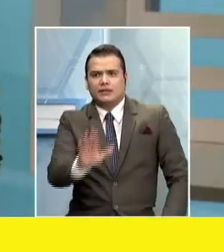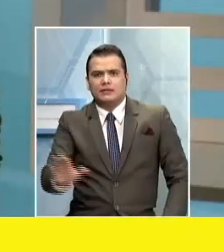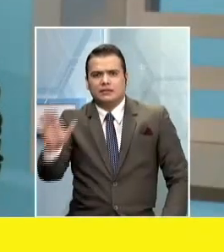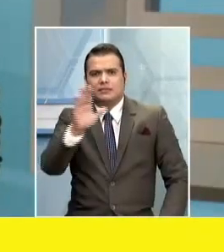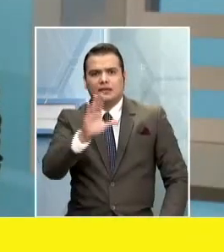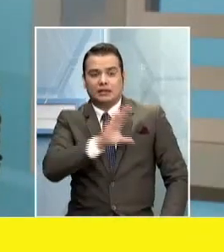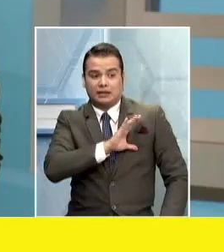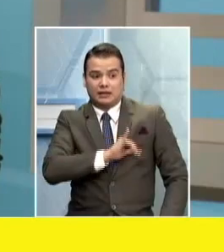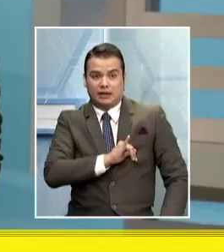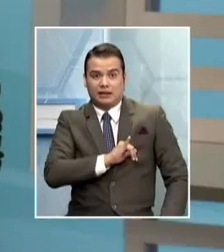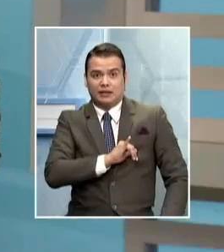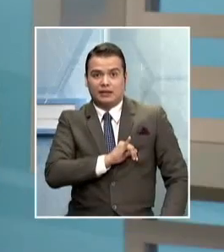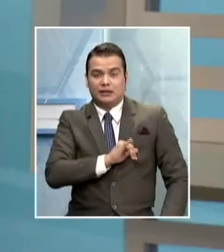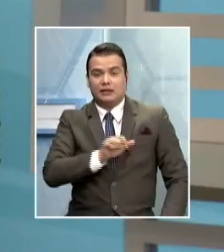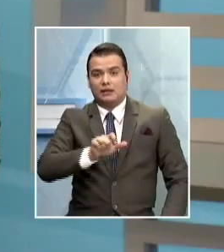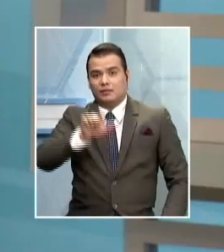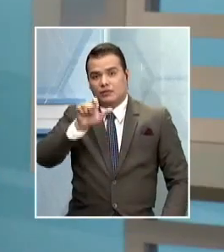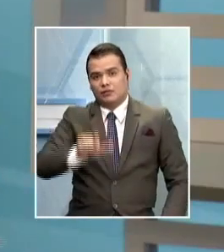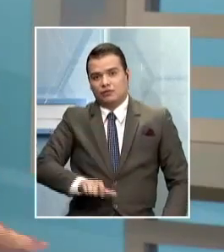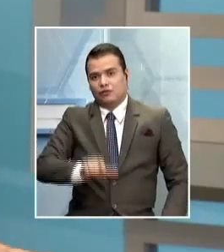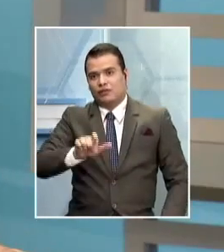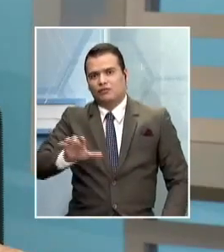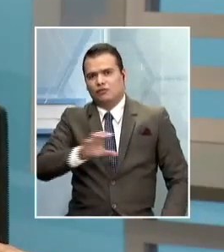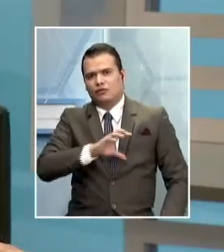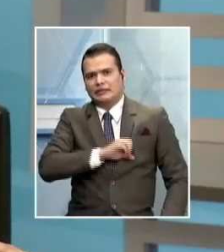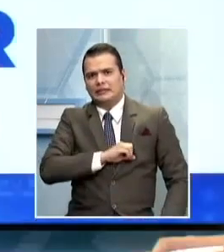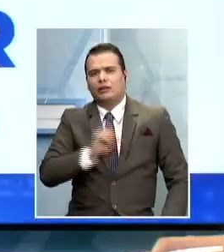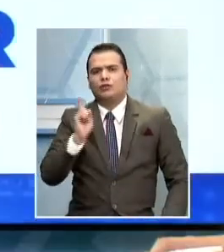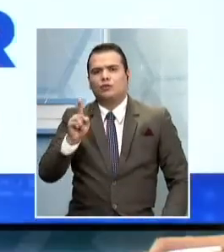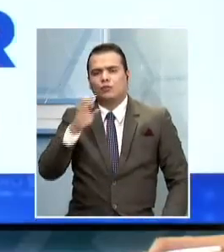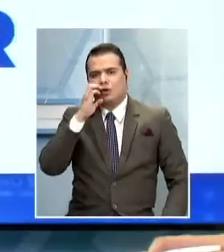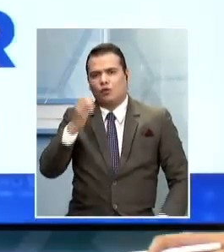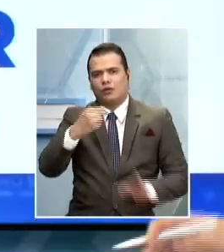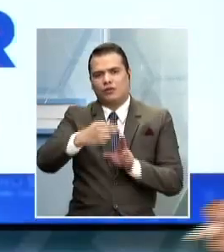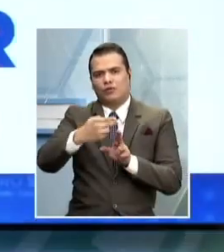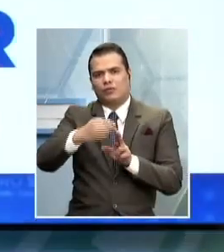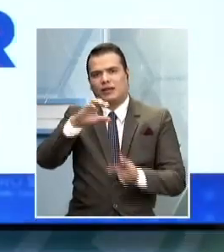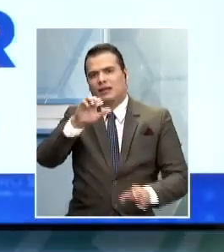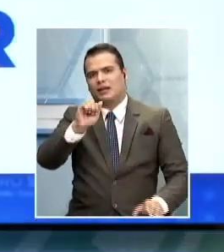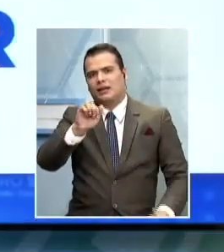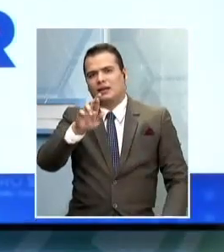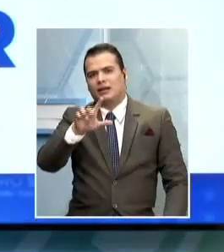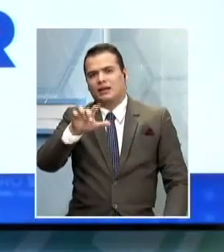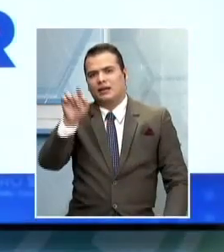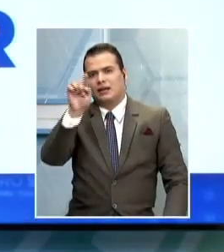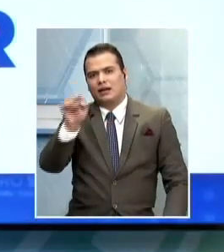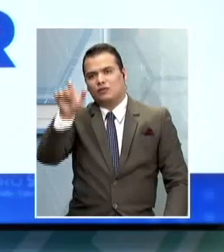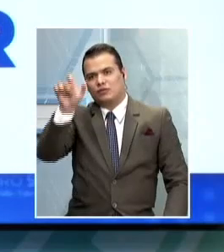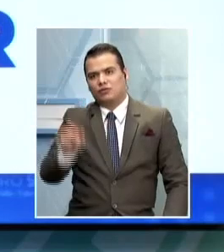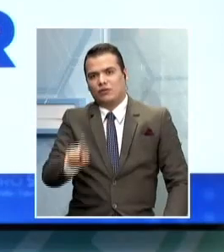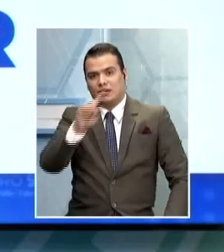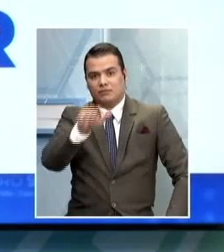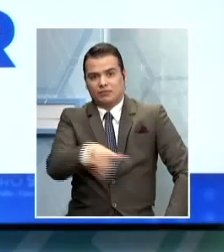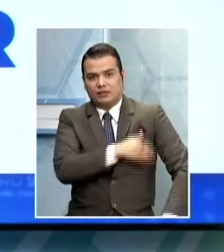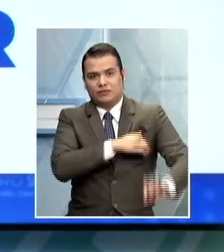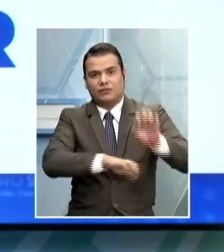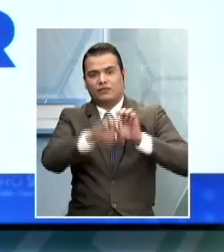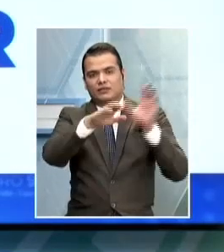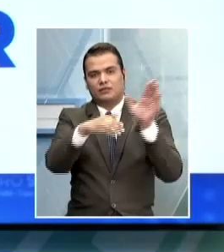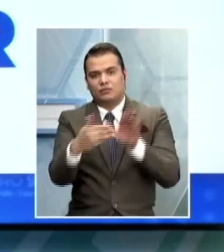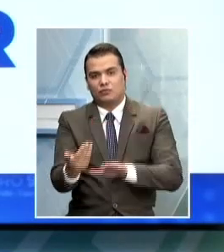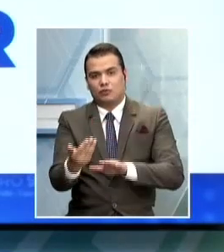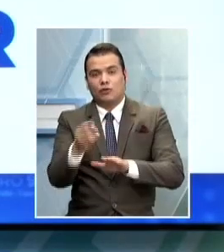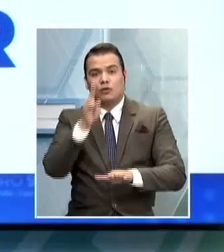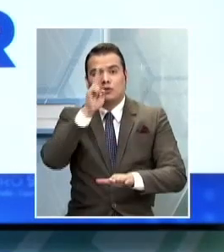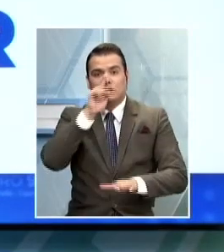muerte del líder político vallecaucano Carlos Holmes Trujillo García, Ángela. Así es, el gobierno central decretó 3 días de duelo nacional